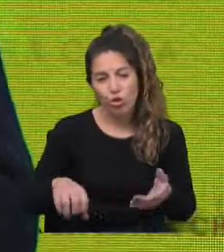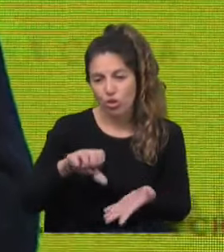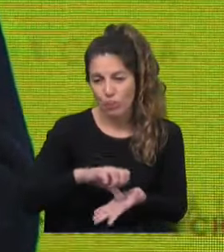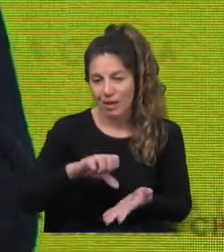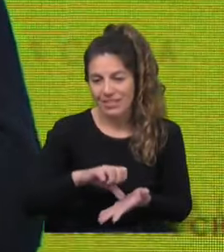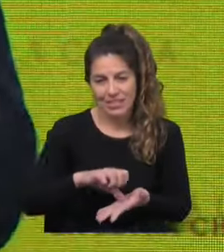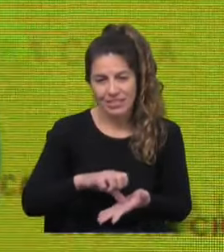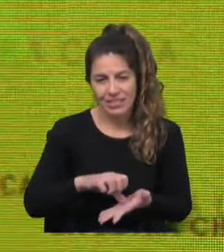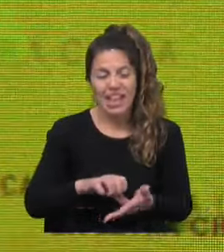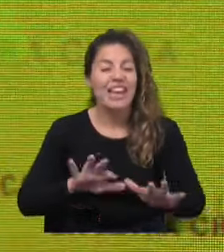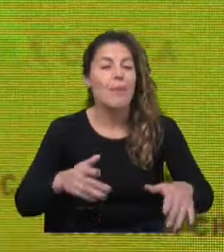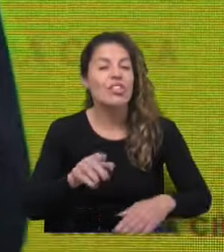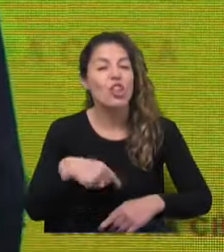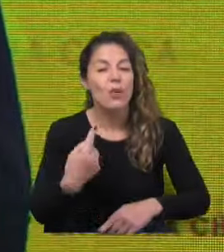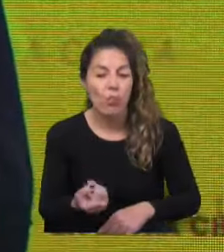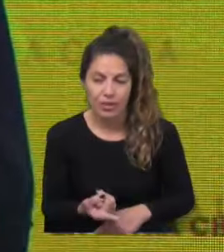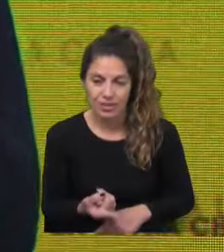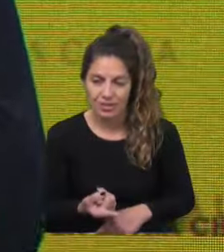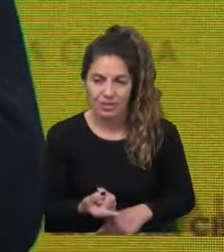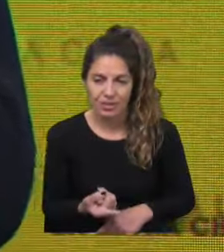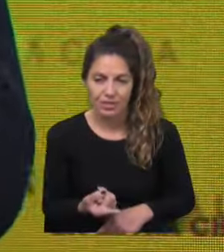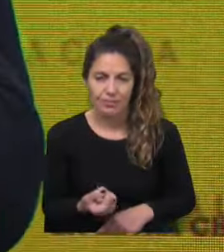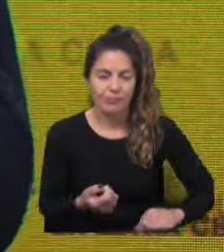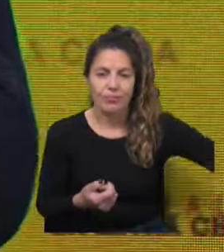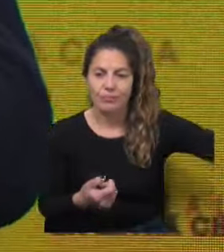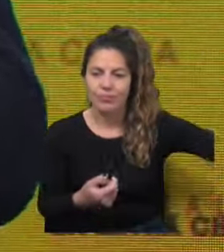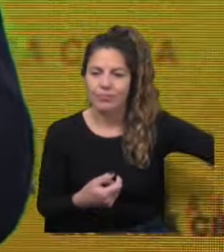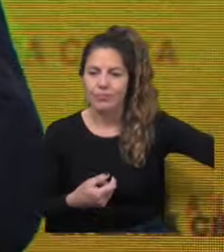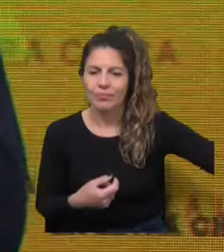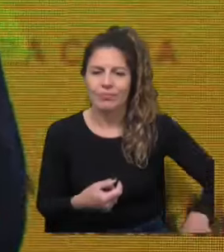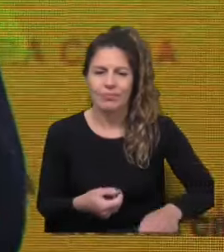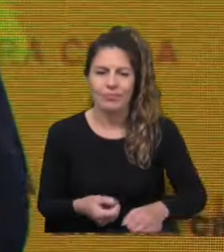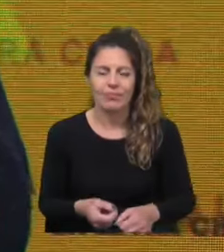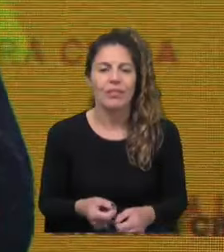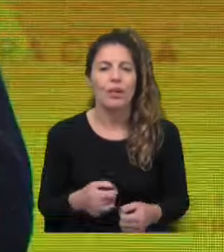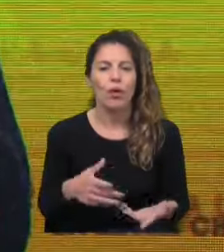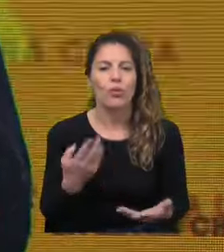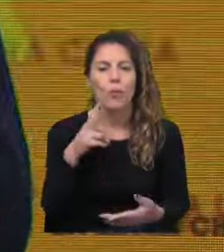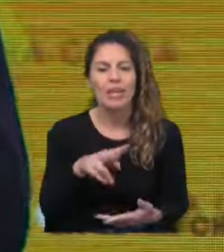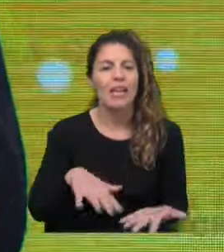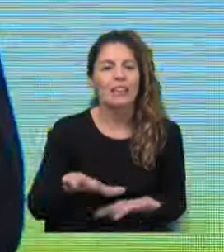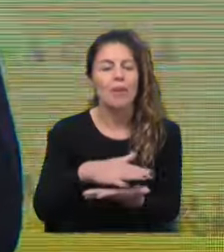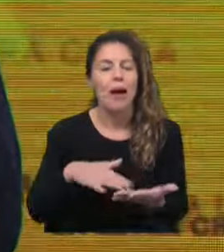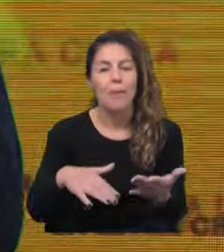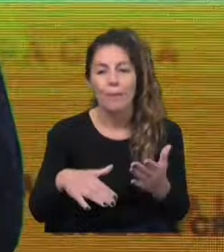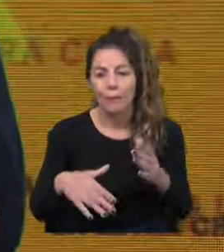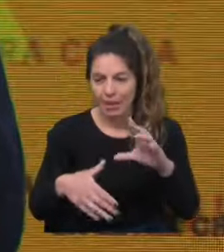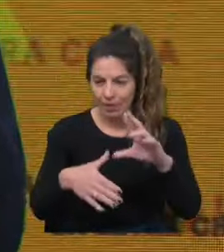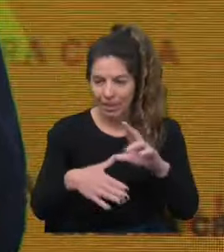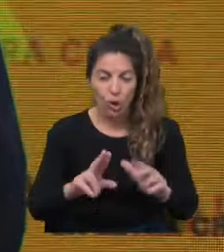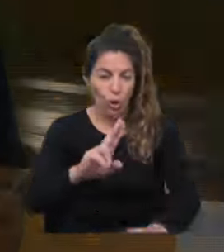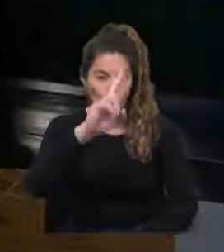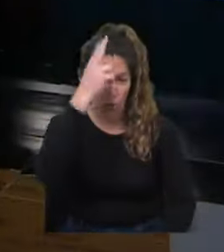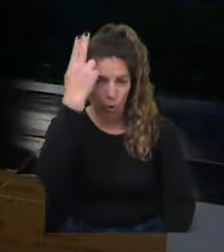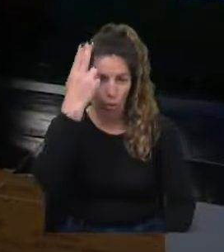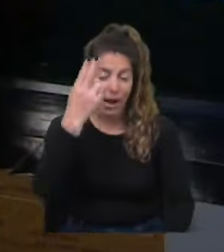países. ¿Qué pasó después? Bueno, cuando uno mira el panorama, por ejemplo, latinoamericano, Uruguay está